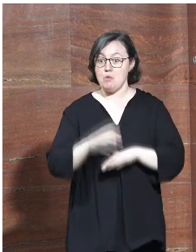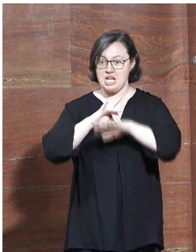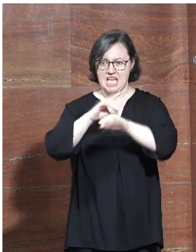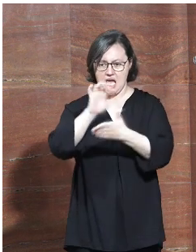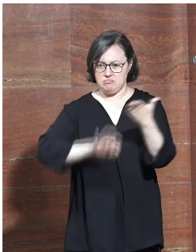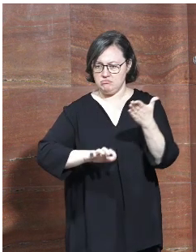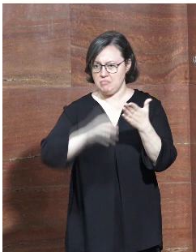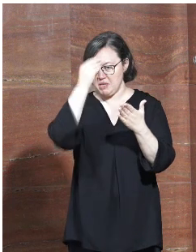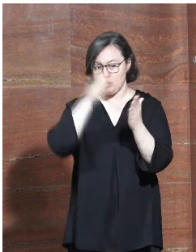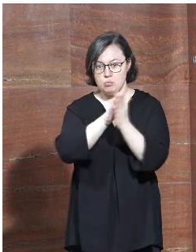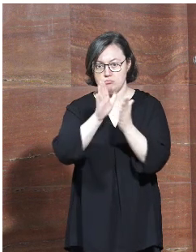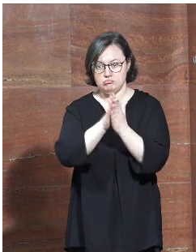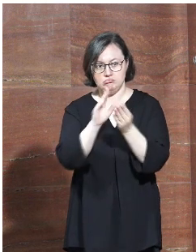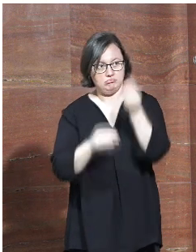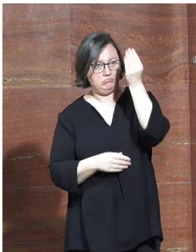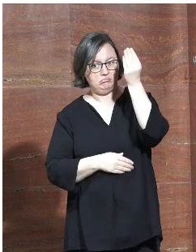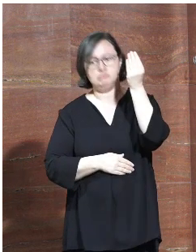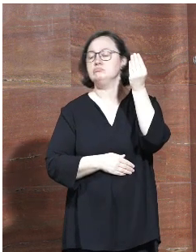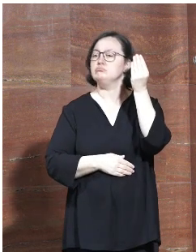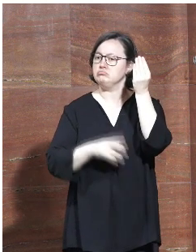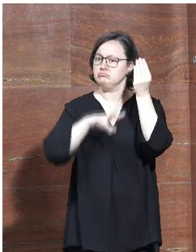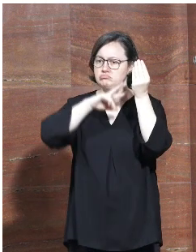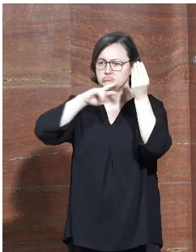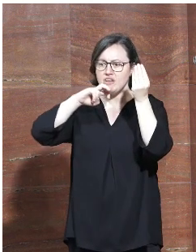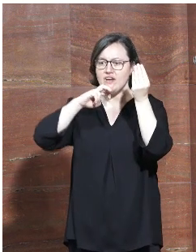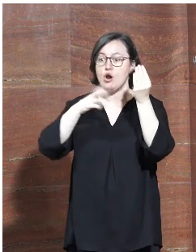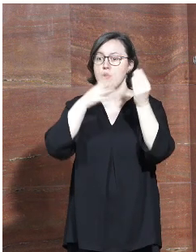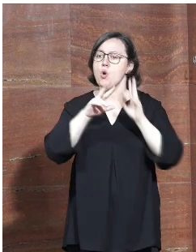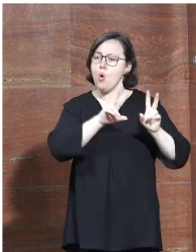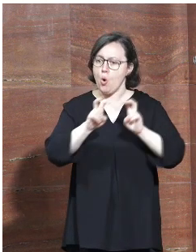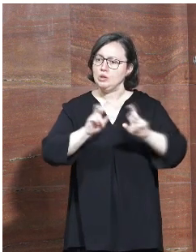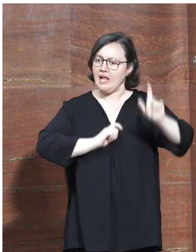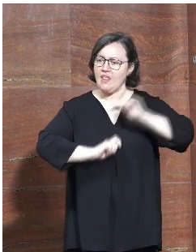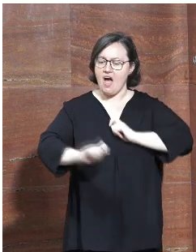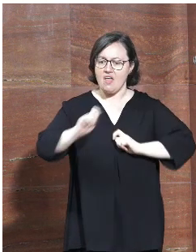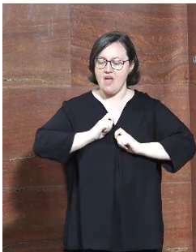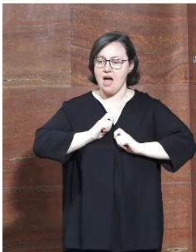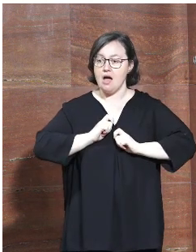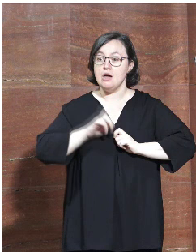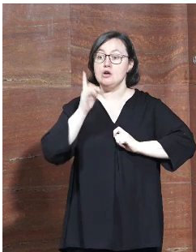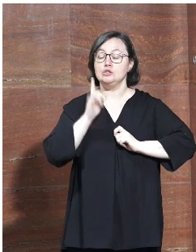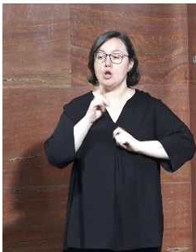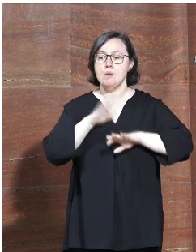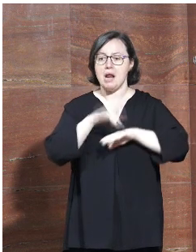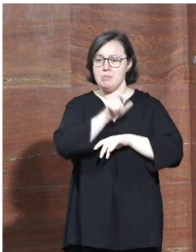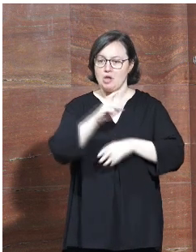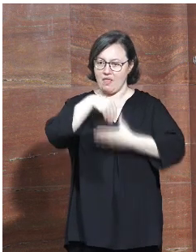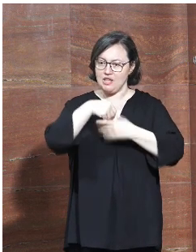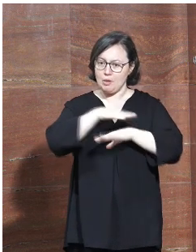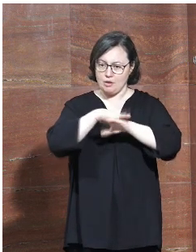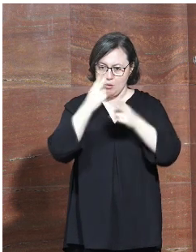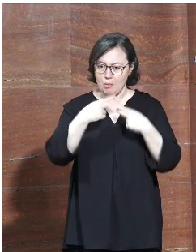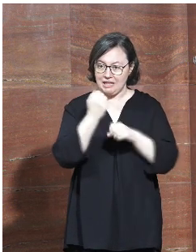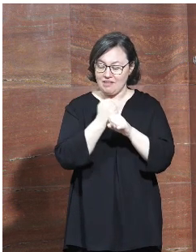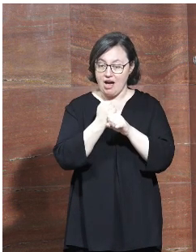creo que va a ser una publicación que no solo va a ser útil para las personas que trabajamos en la